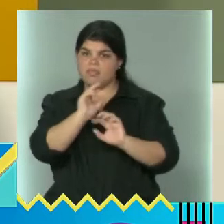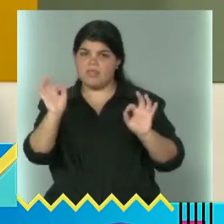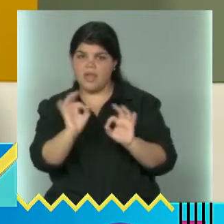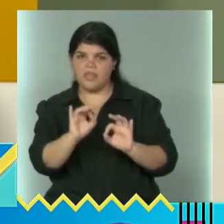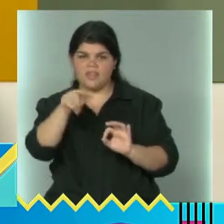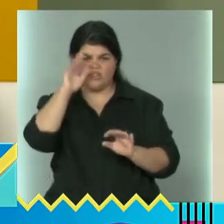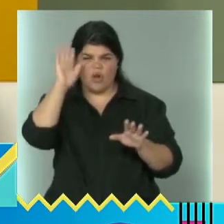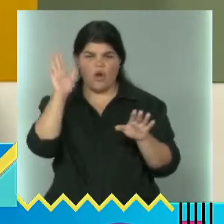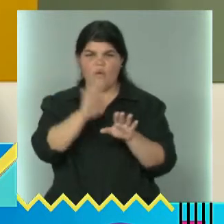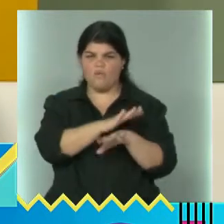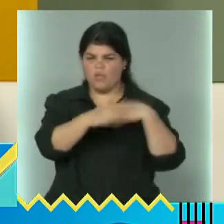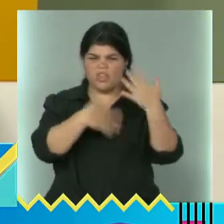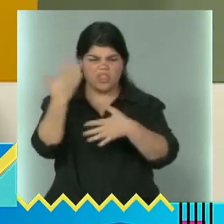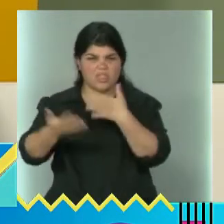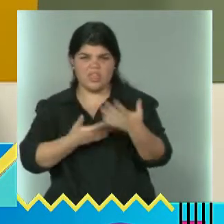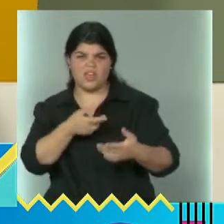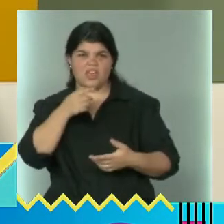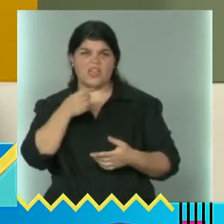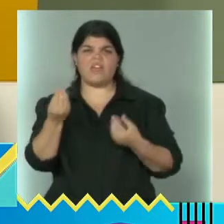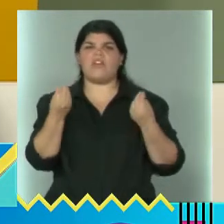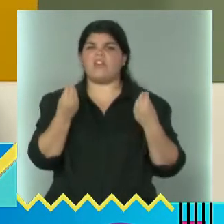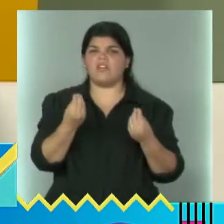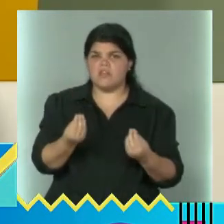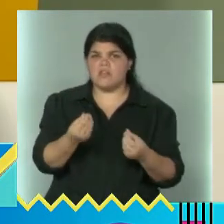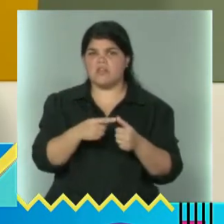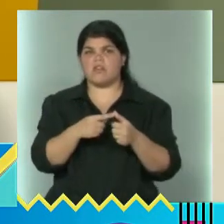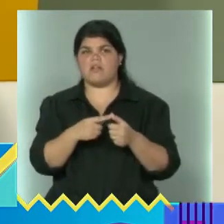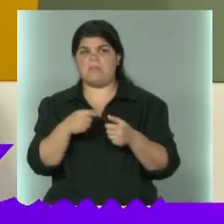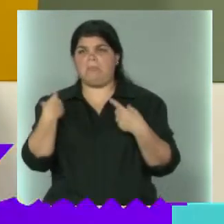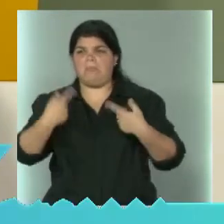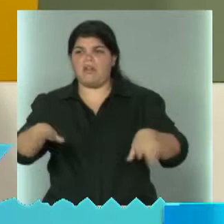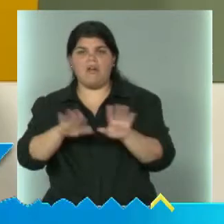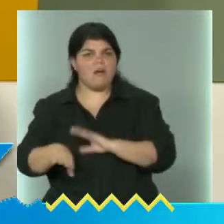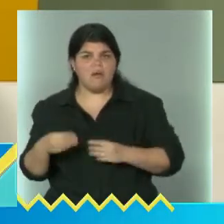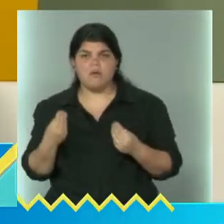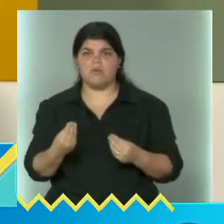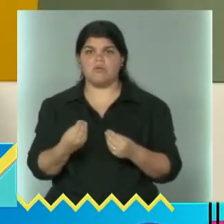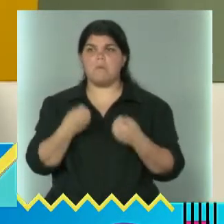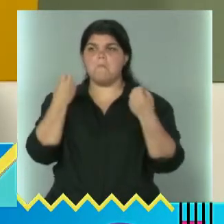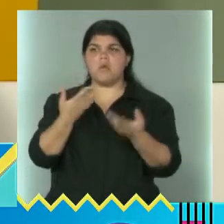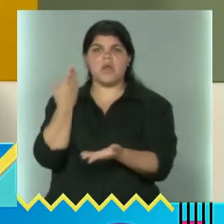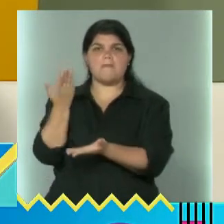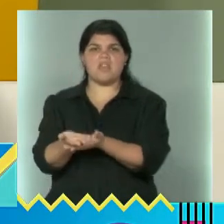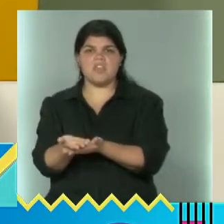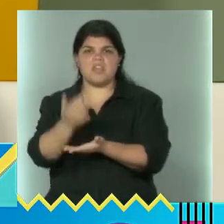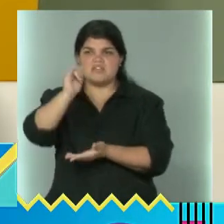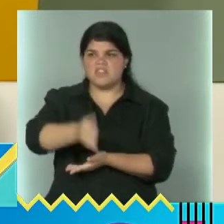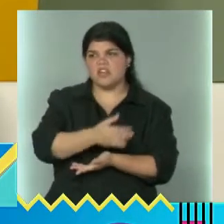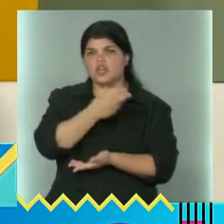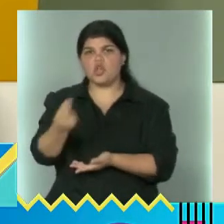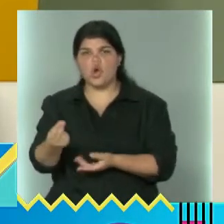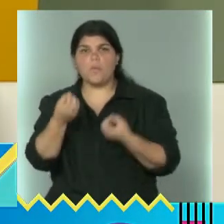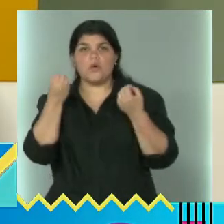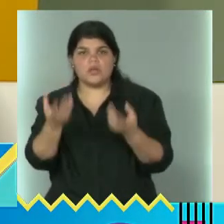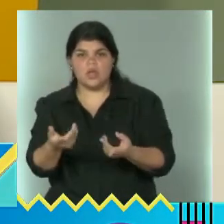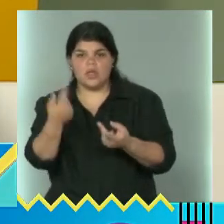estamos hablando, es decir, al final no sabemos qué es bien coaching, qué es lo que hago con un coach, por qué yo pediría coaching, por qué no pediría coaching. Me parece que